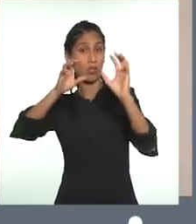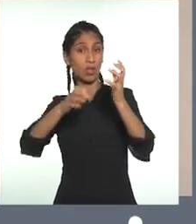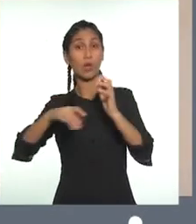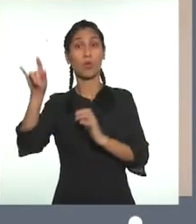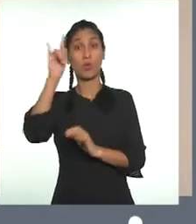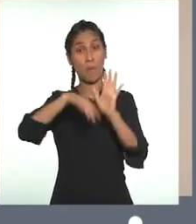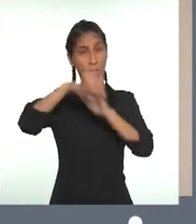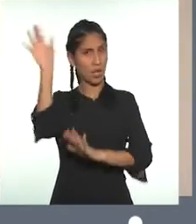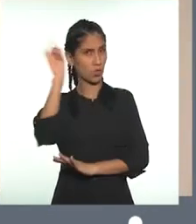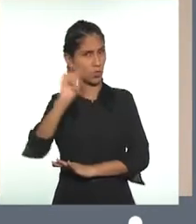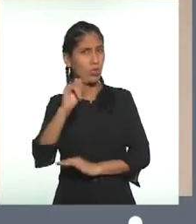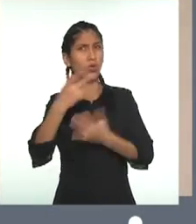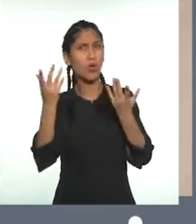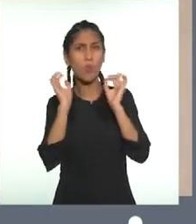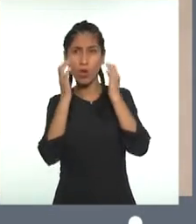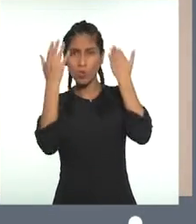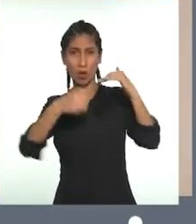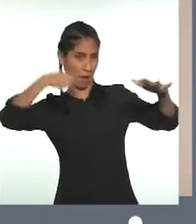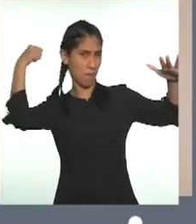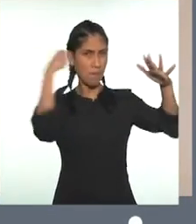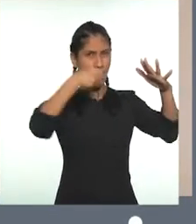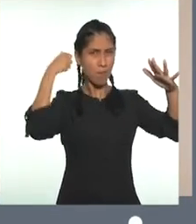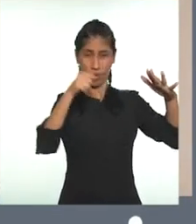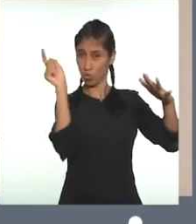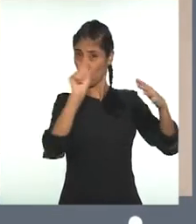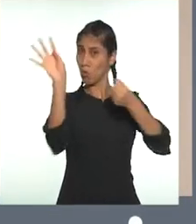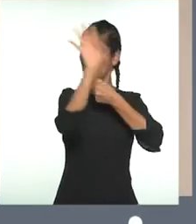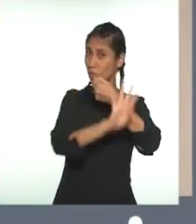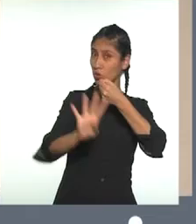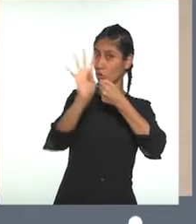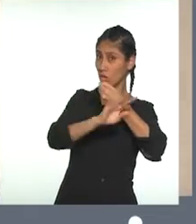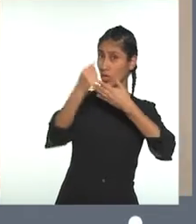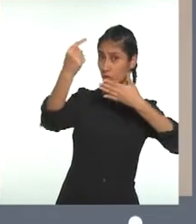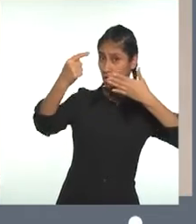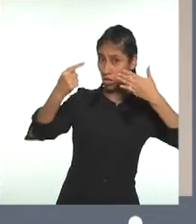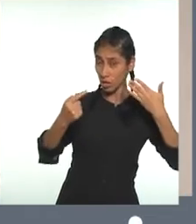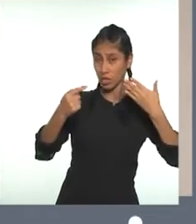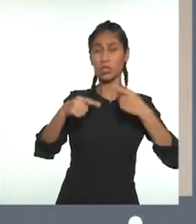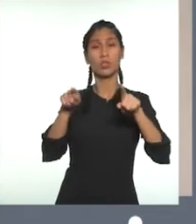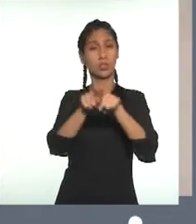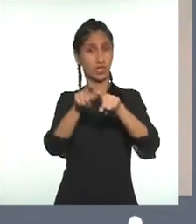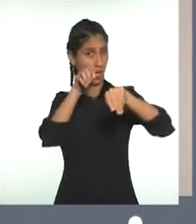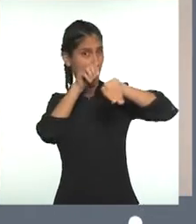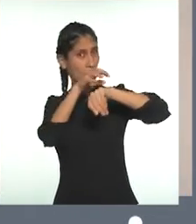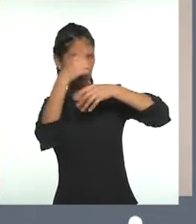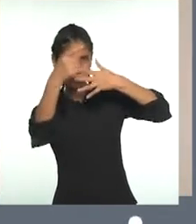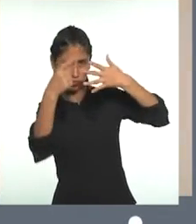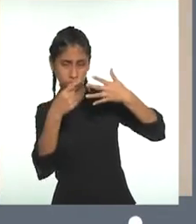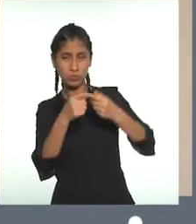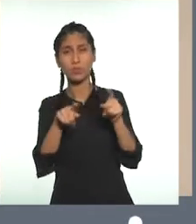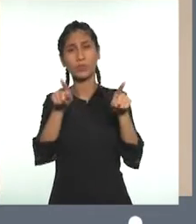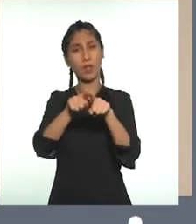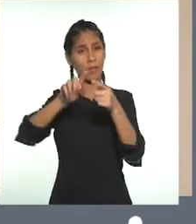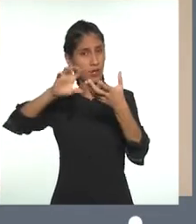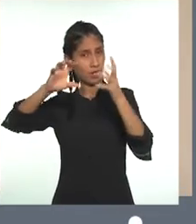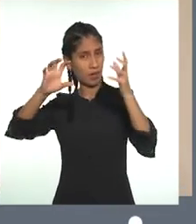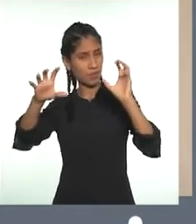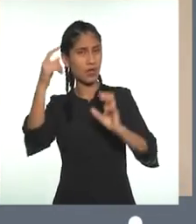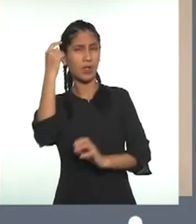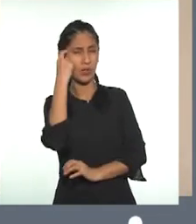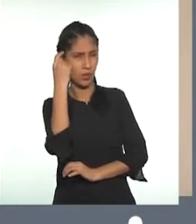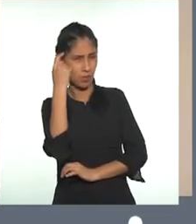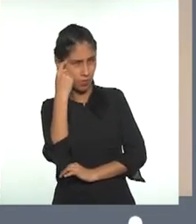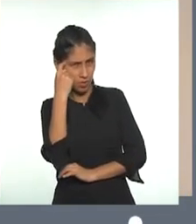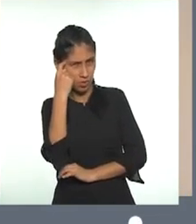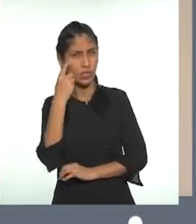violencia física y mental contra la mujer, dar los reconocimientos necesarios a las mujeres que se lo merecen, empezar a cambiar nuestra mentalidad y actualizarnos